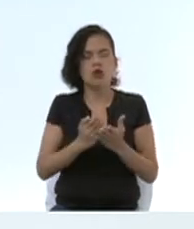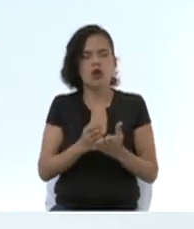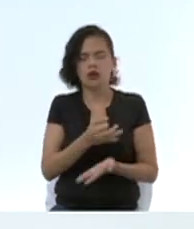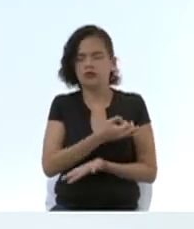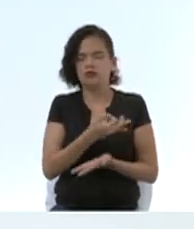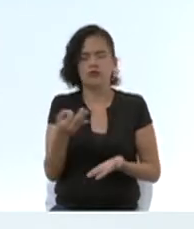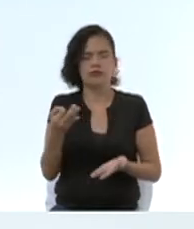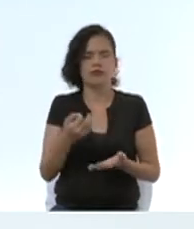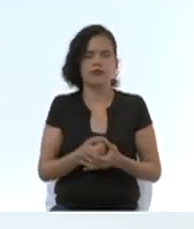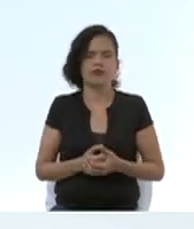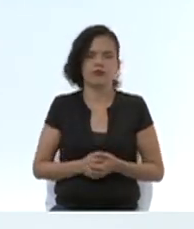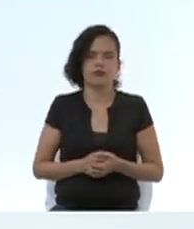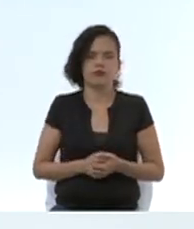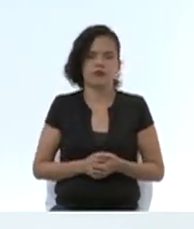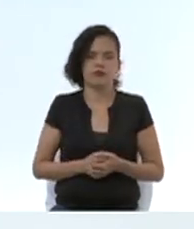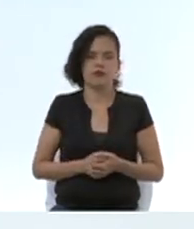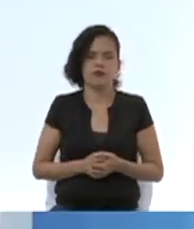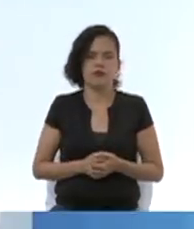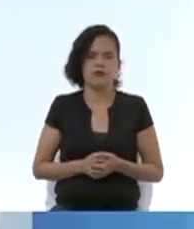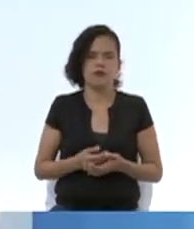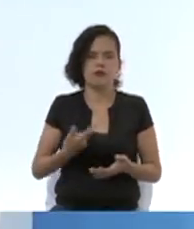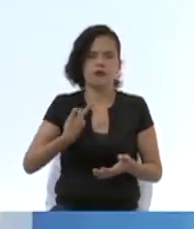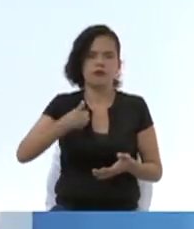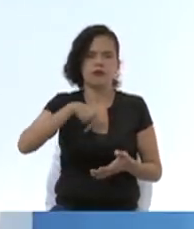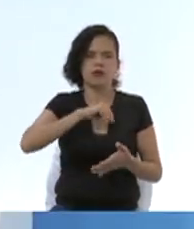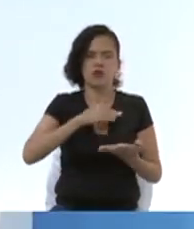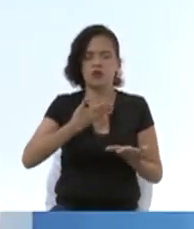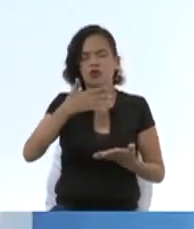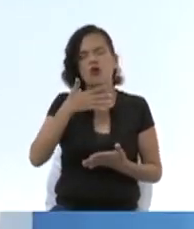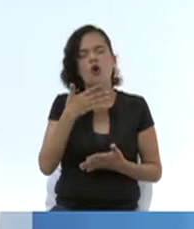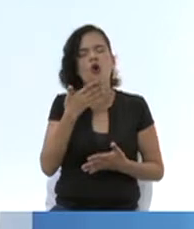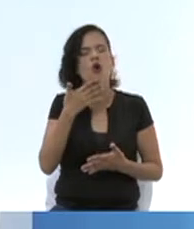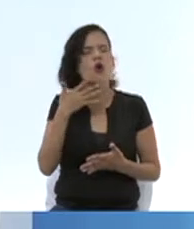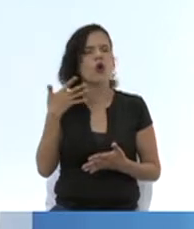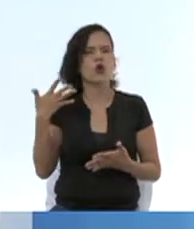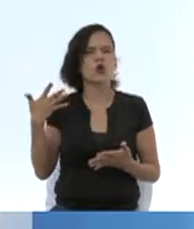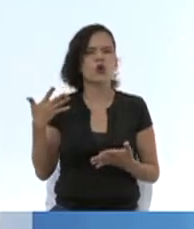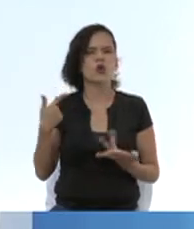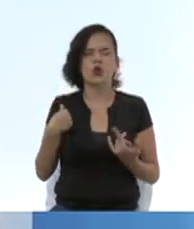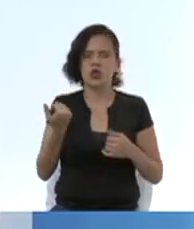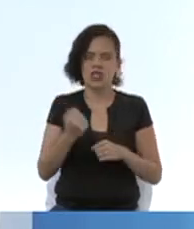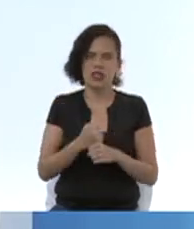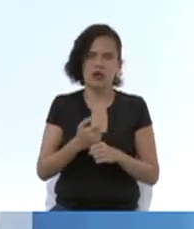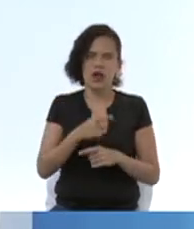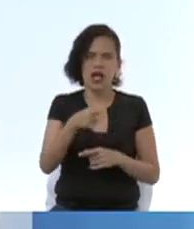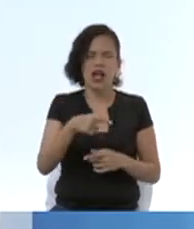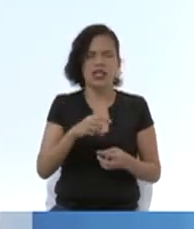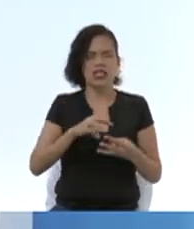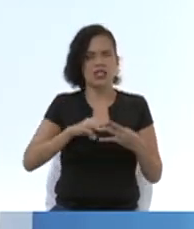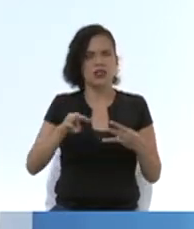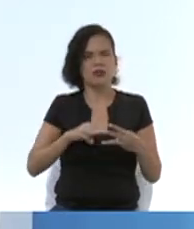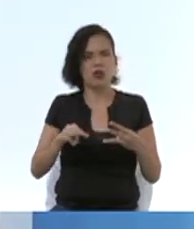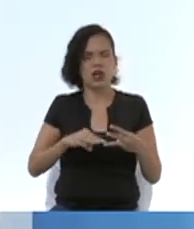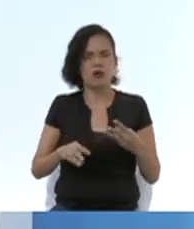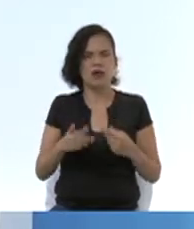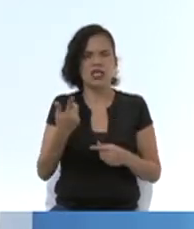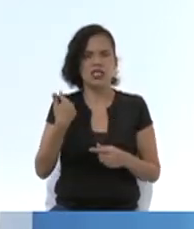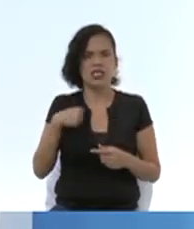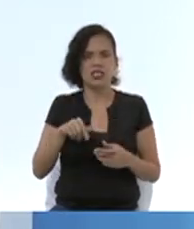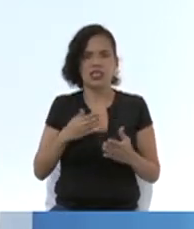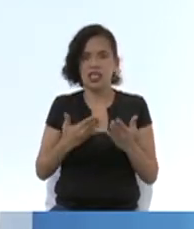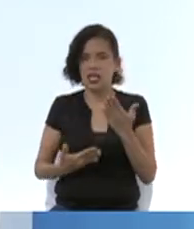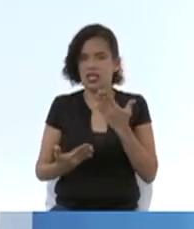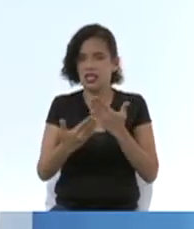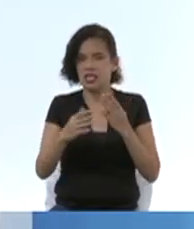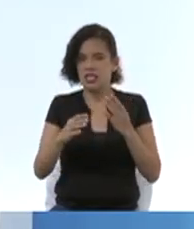éxito. Por supuesto que sí. Y nosotros, bueno, orgullosos de trabajar en este programa y de tener tras cámara